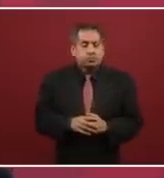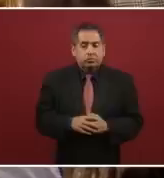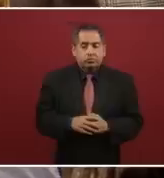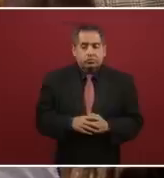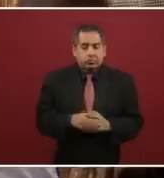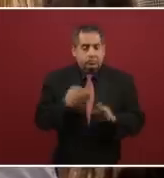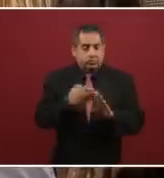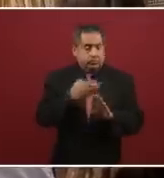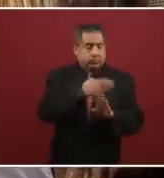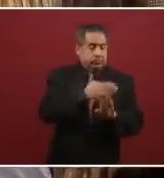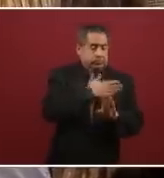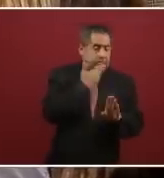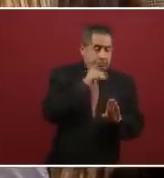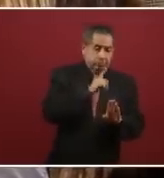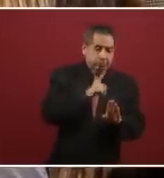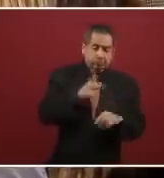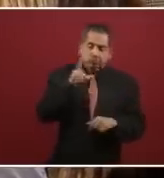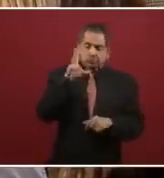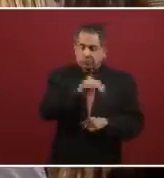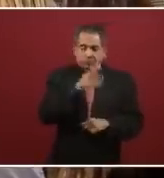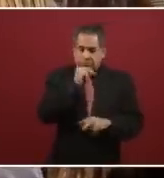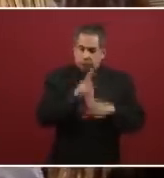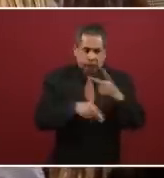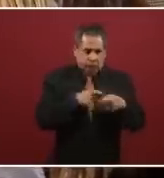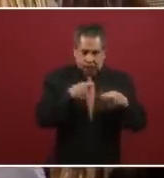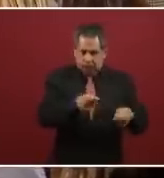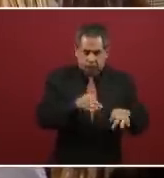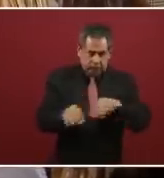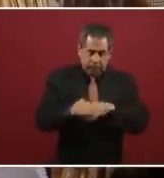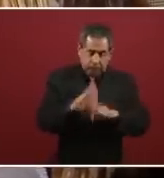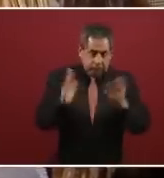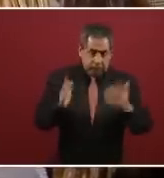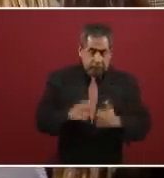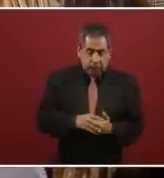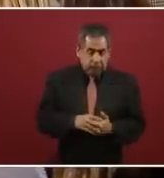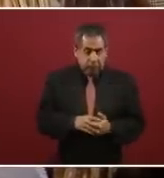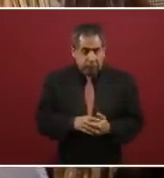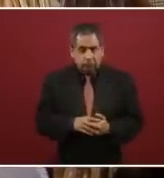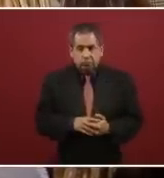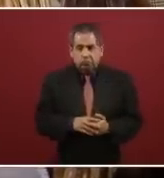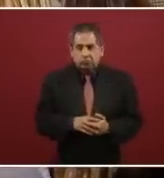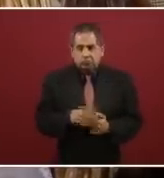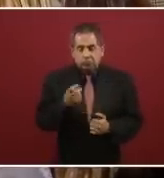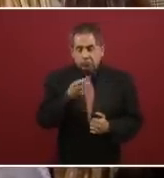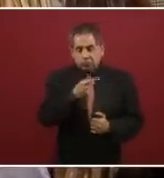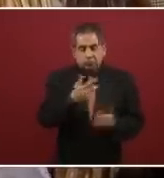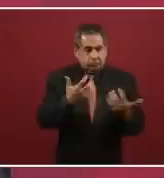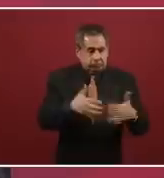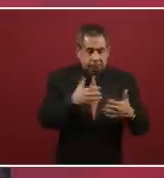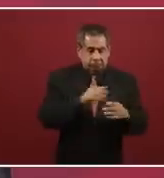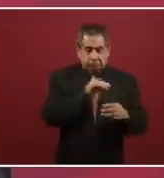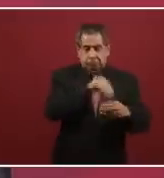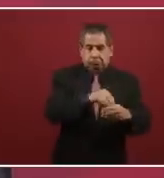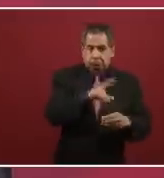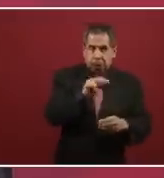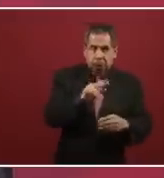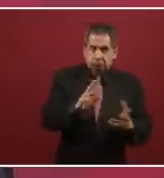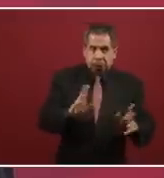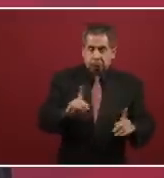buenos antecedentes, pues no va a poder trabajar en esta empresa.